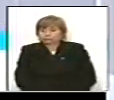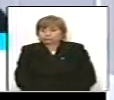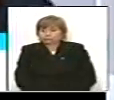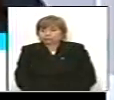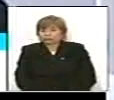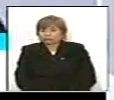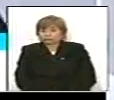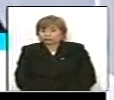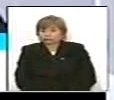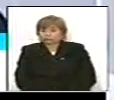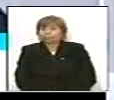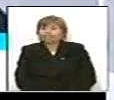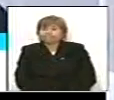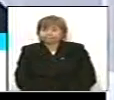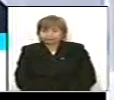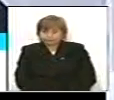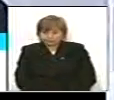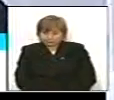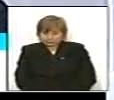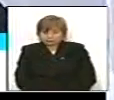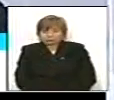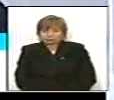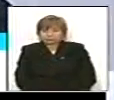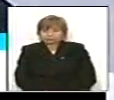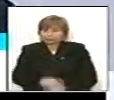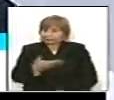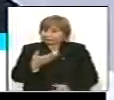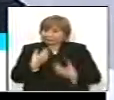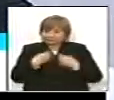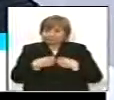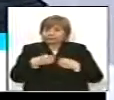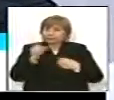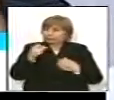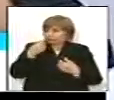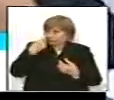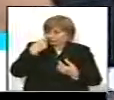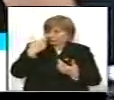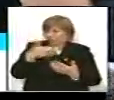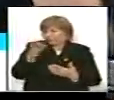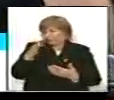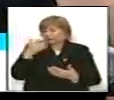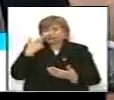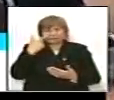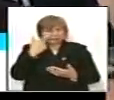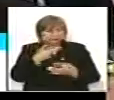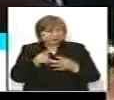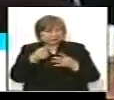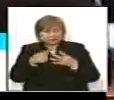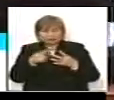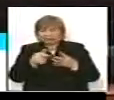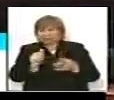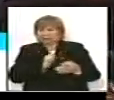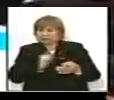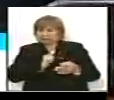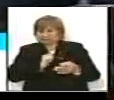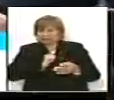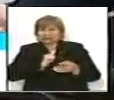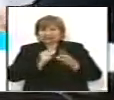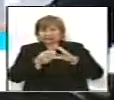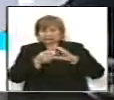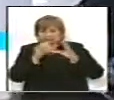Adelante, doctor. Sí, bueno, este es un problema que se ha identificado ya varios, los propios mineros, las